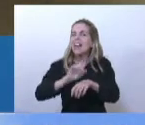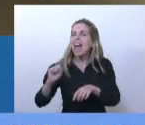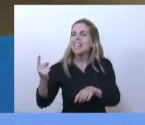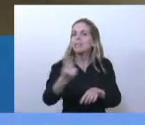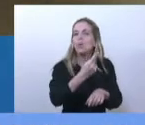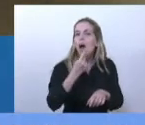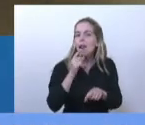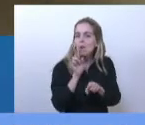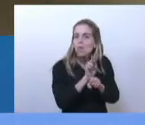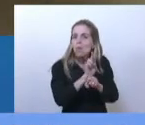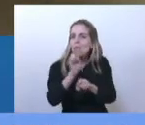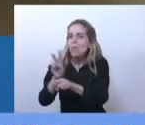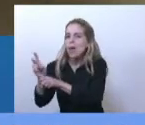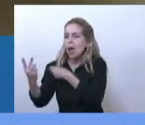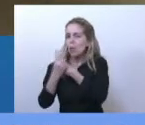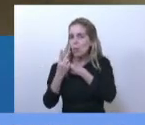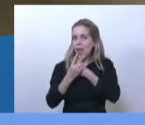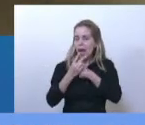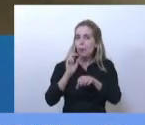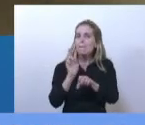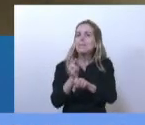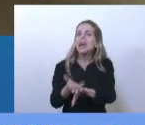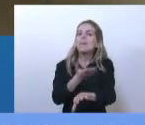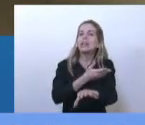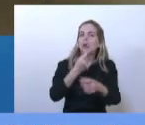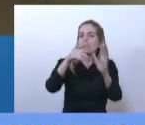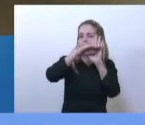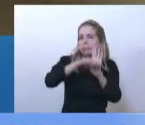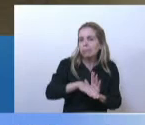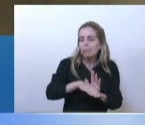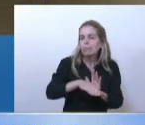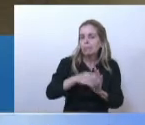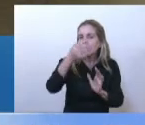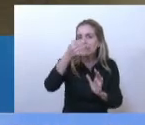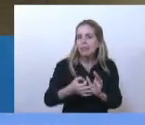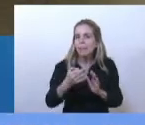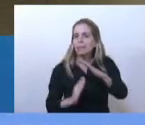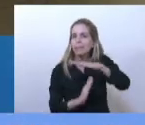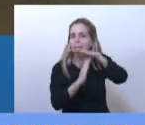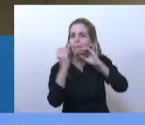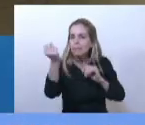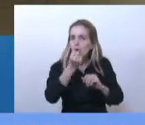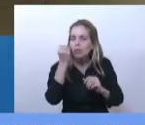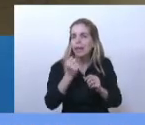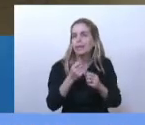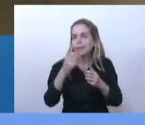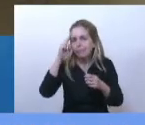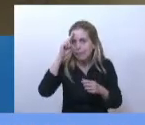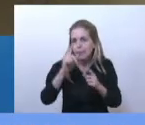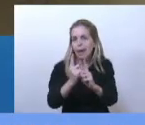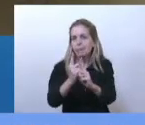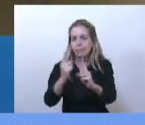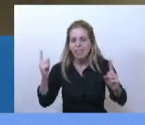las medidas colectivas de prevención fundamentalmente el aislamiento el distanciamiento